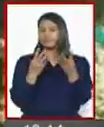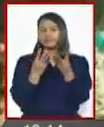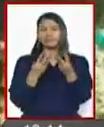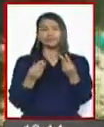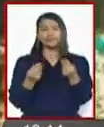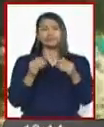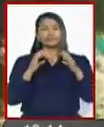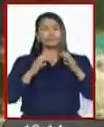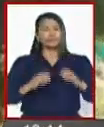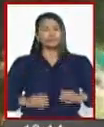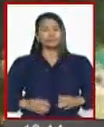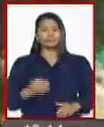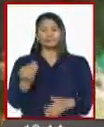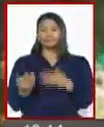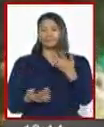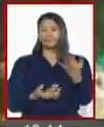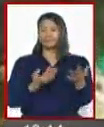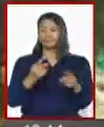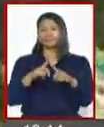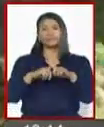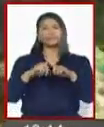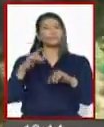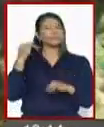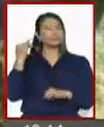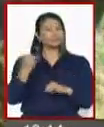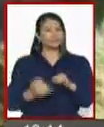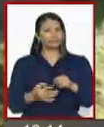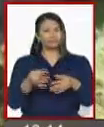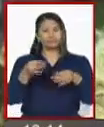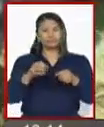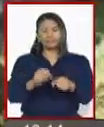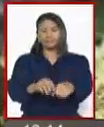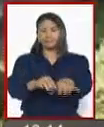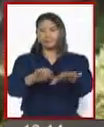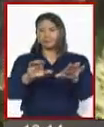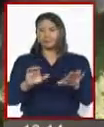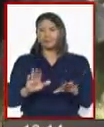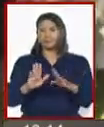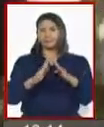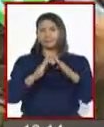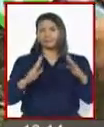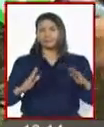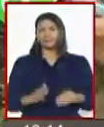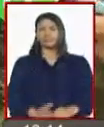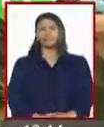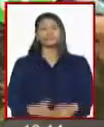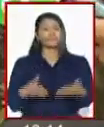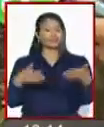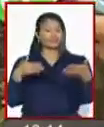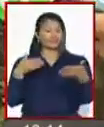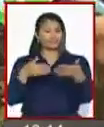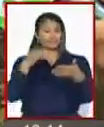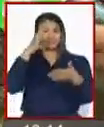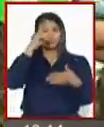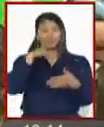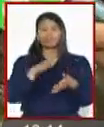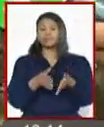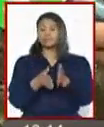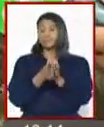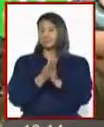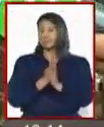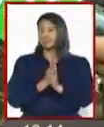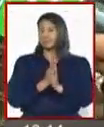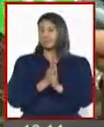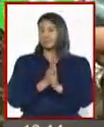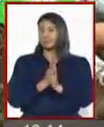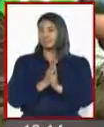del cadáver, prendiéndole fuego, pero finalmente decidió enterrarlo en el patio de su casa. Yo me acerqué al señor Áñez a pedirles